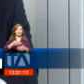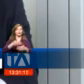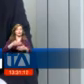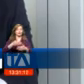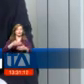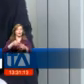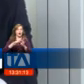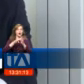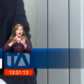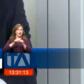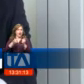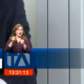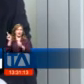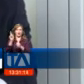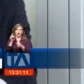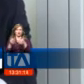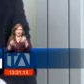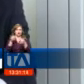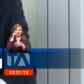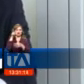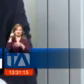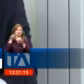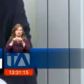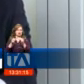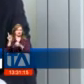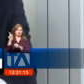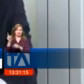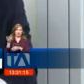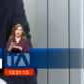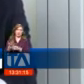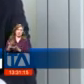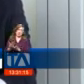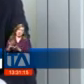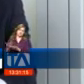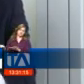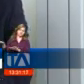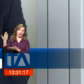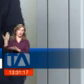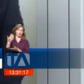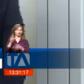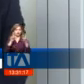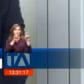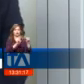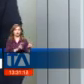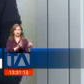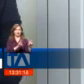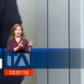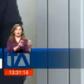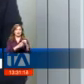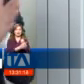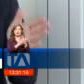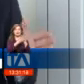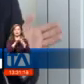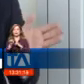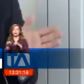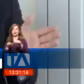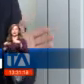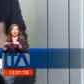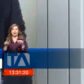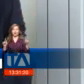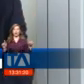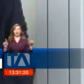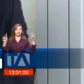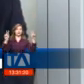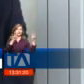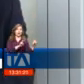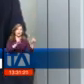de cooperación con la justicia y con la fiscalía, por eso hemos planteado y hemos dividido los dos temas en la parte penal y la parte administrativa